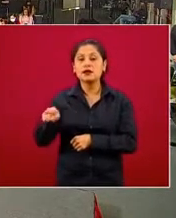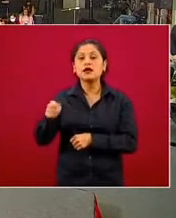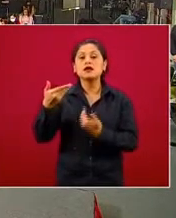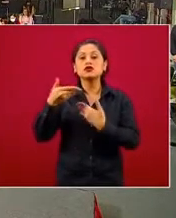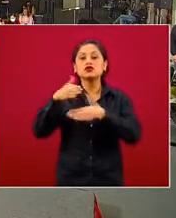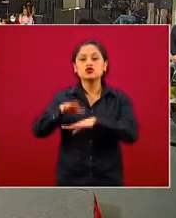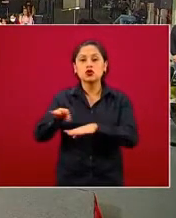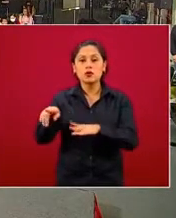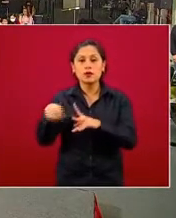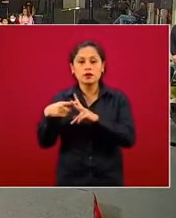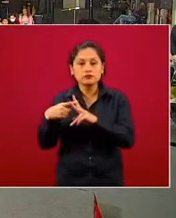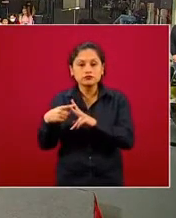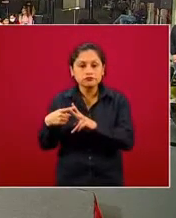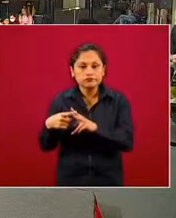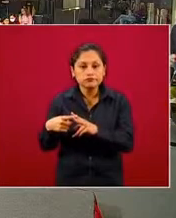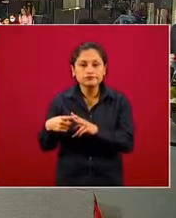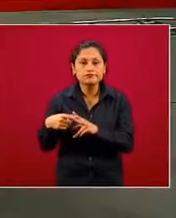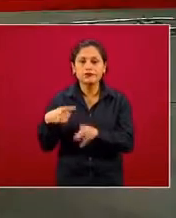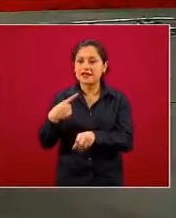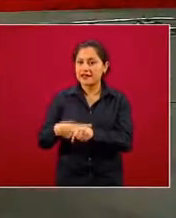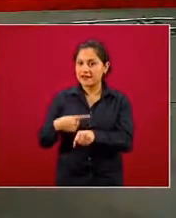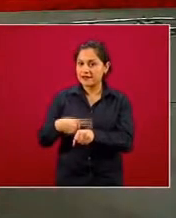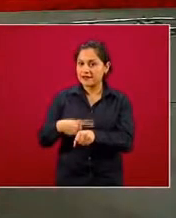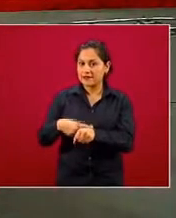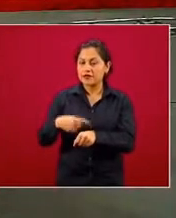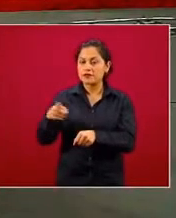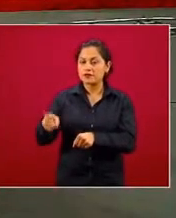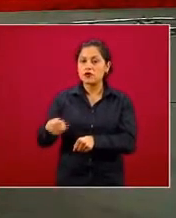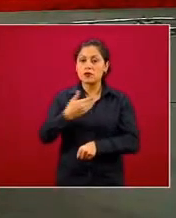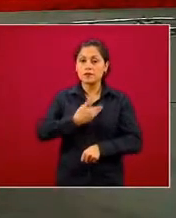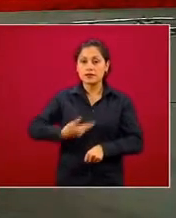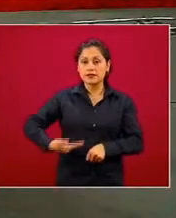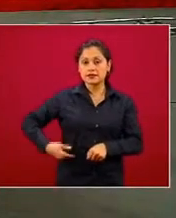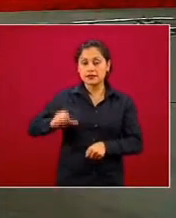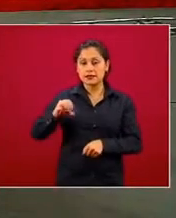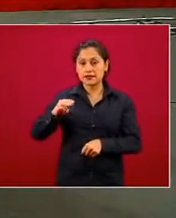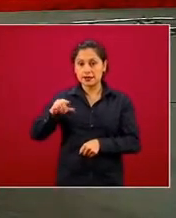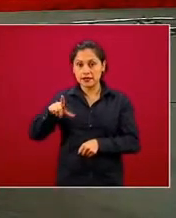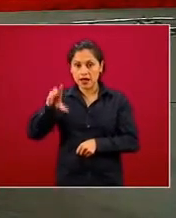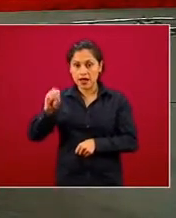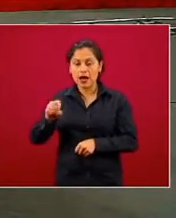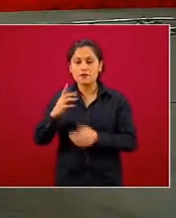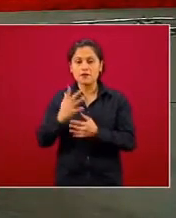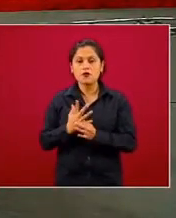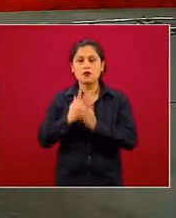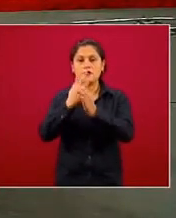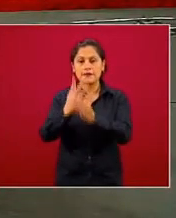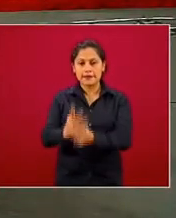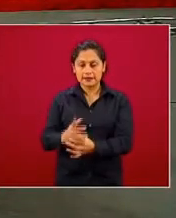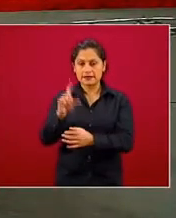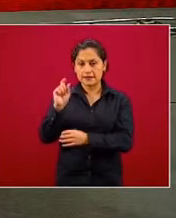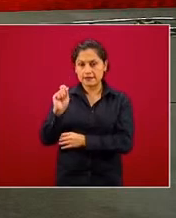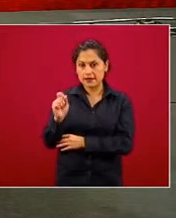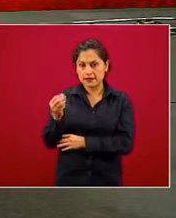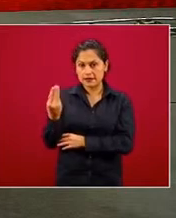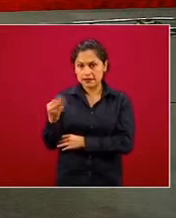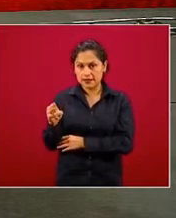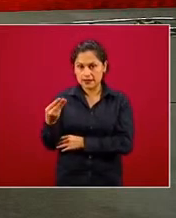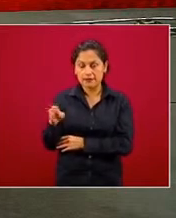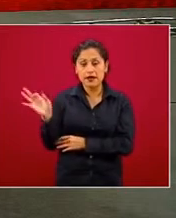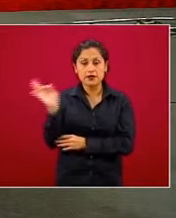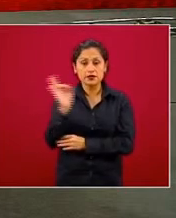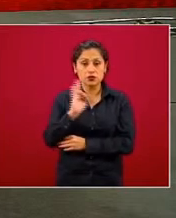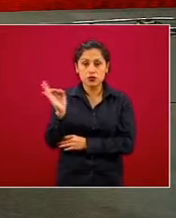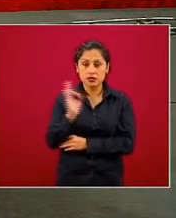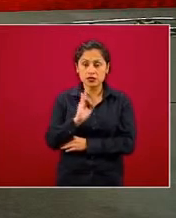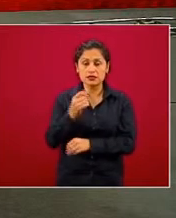coronavirus. At a national Al level, final the de president semana, esta said fecha que that da el presidente López by Obrador the para llegar a México, 20th que es el of 20 May, we de might este get mes, to de the que se highest pueda peak of concluir ya el